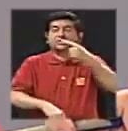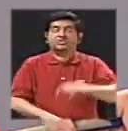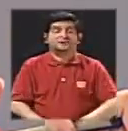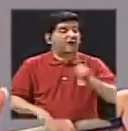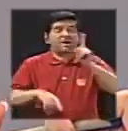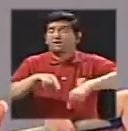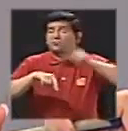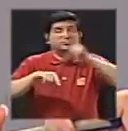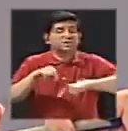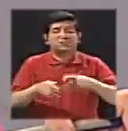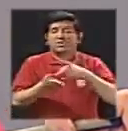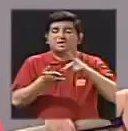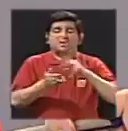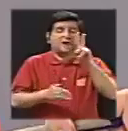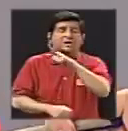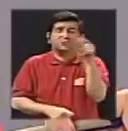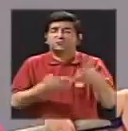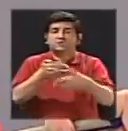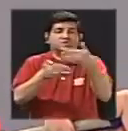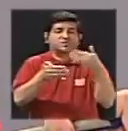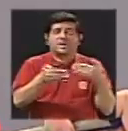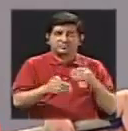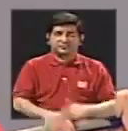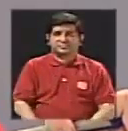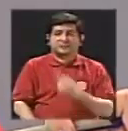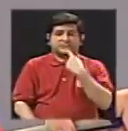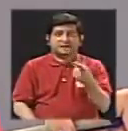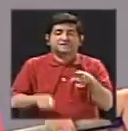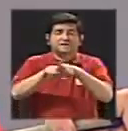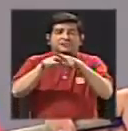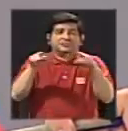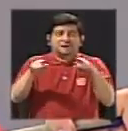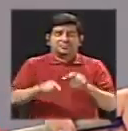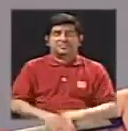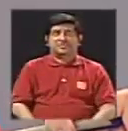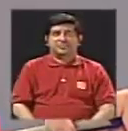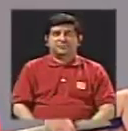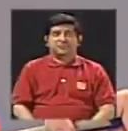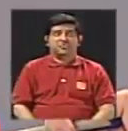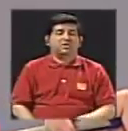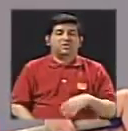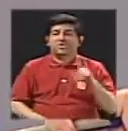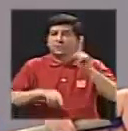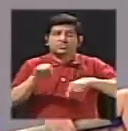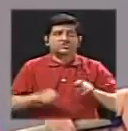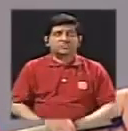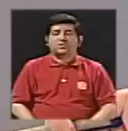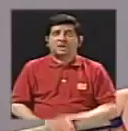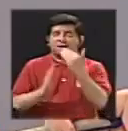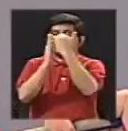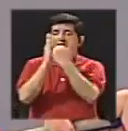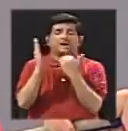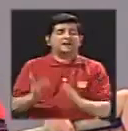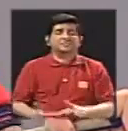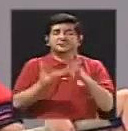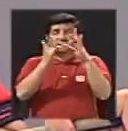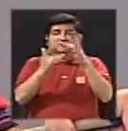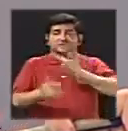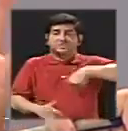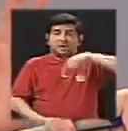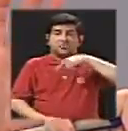es posible pagar 2 meses atrasados, nos dicen tampoco que también que no es posible hacer planillas extraordinarias, y